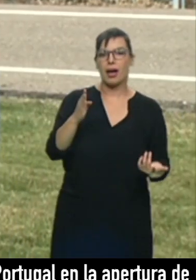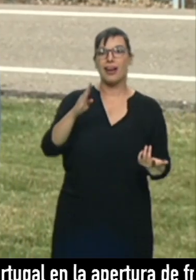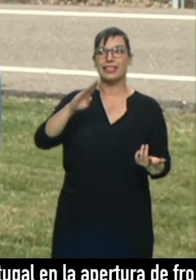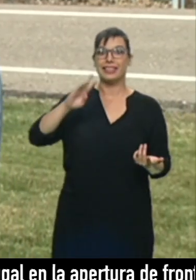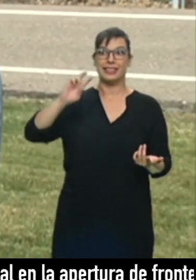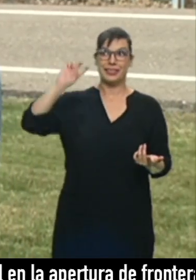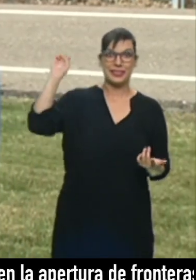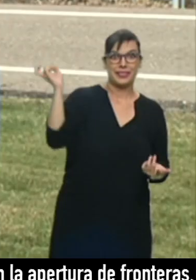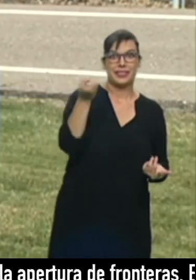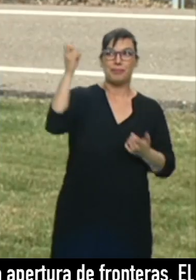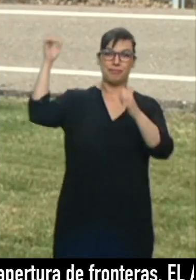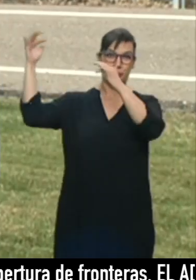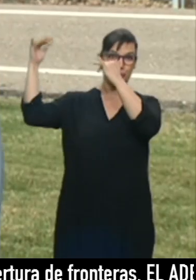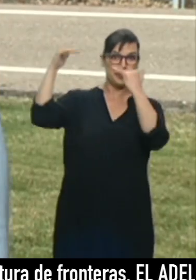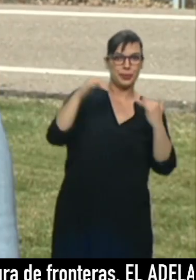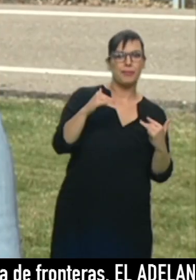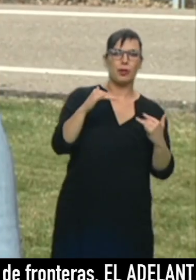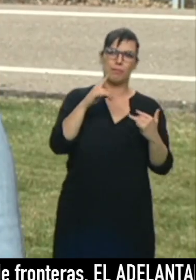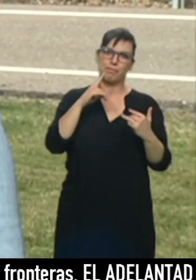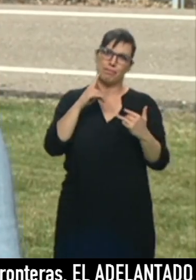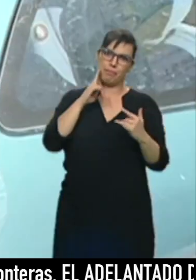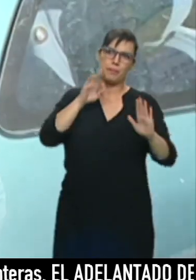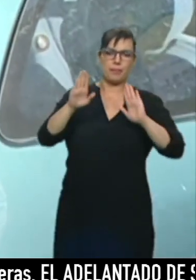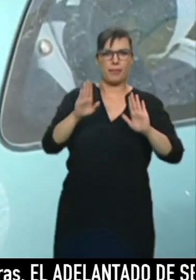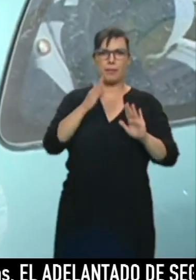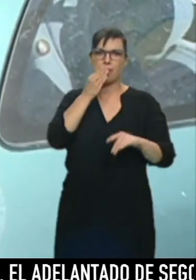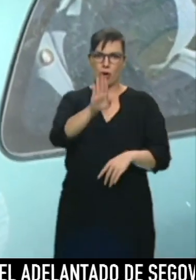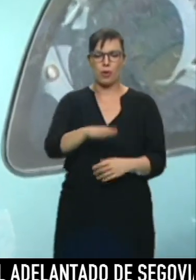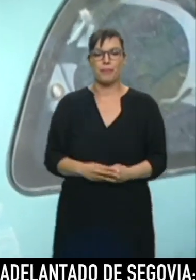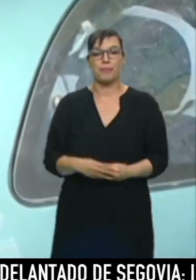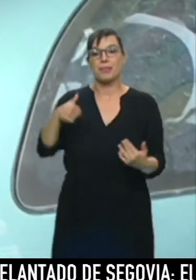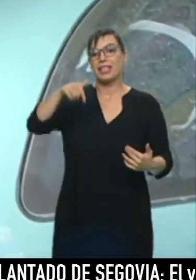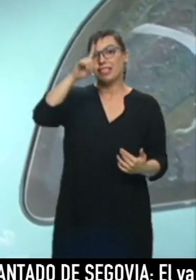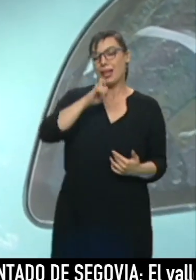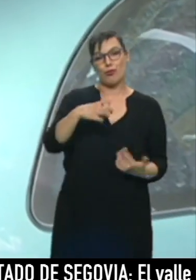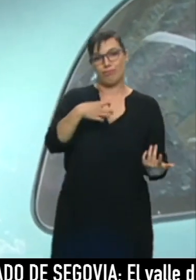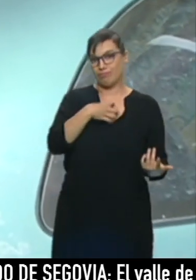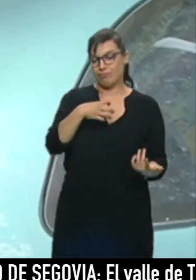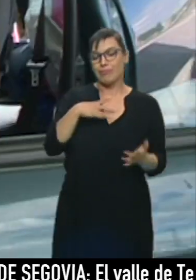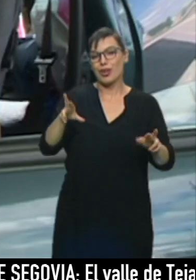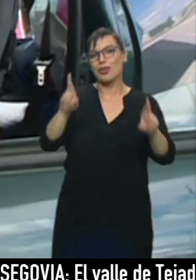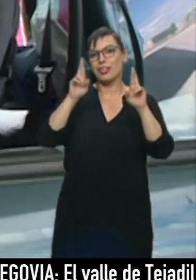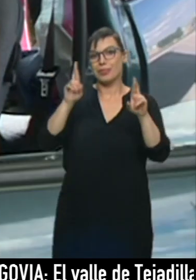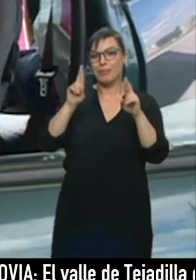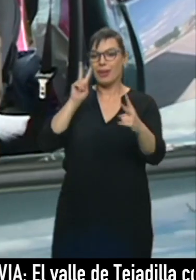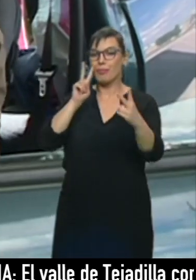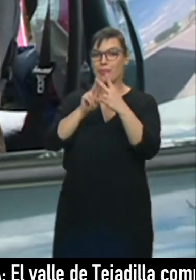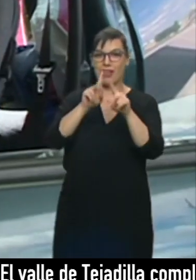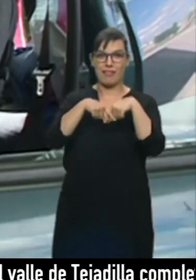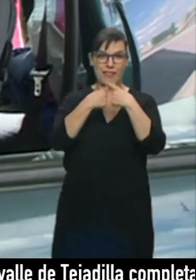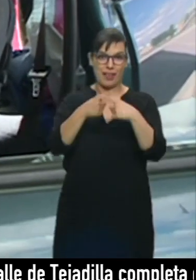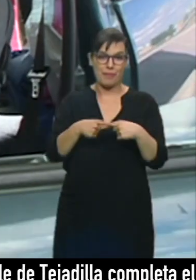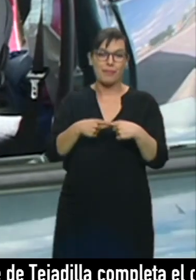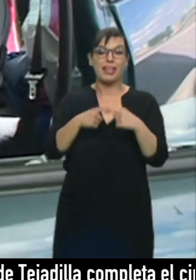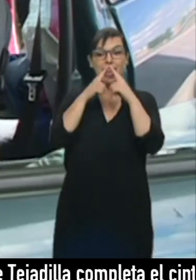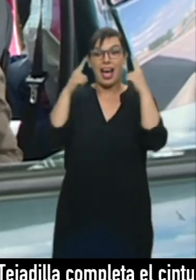Entonces al final, mejor prevenir que curar. Este verano no podrá ser, pero esperan reencontrarse con su familia antes